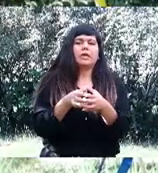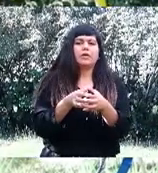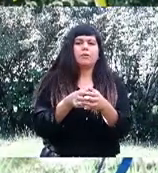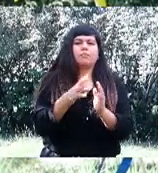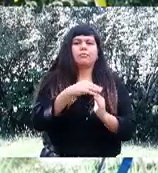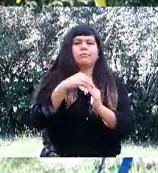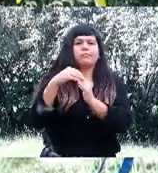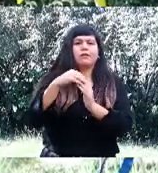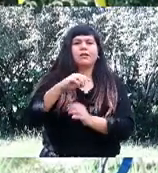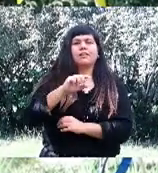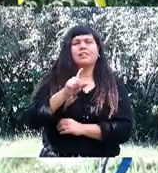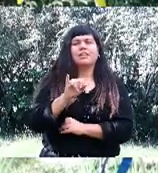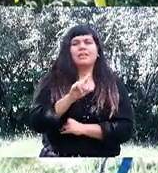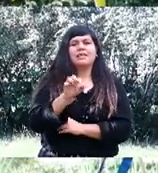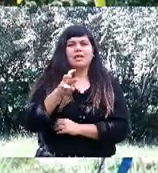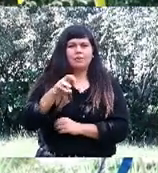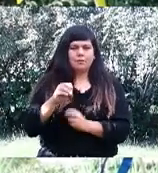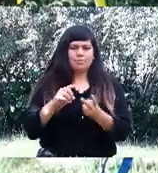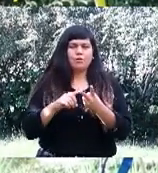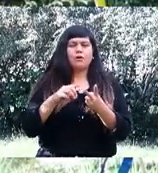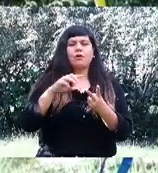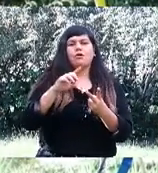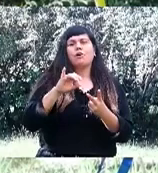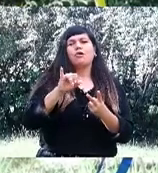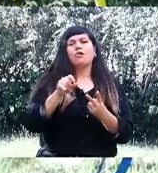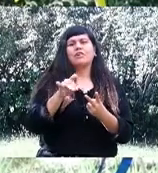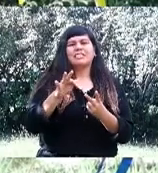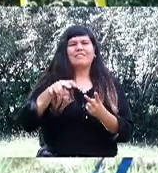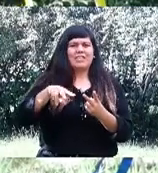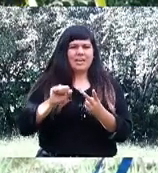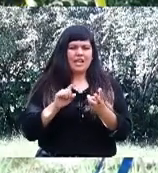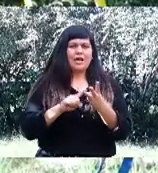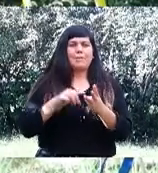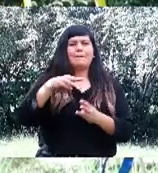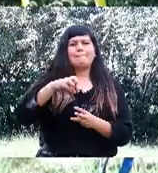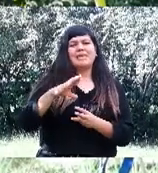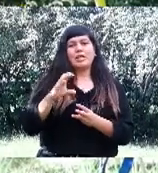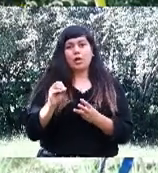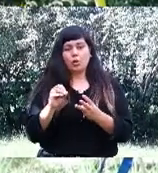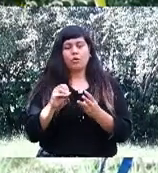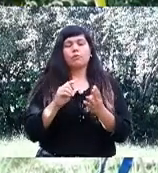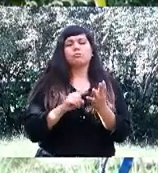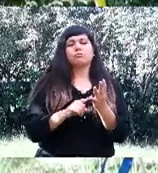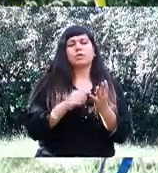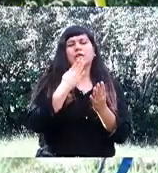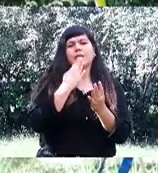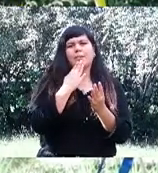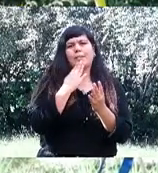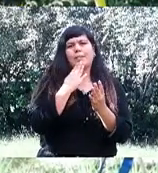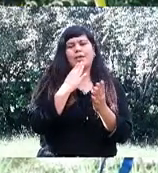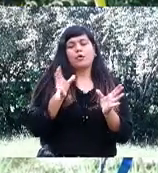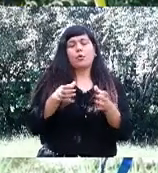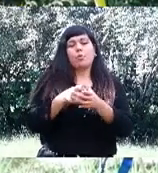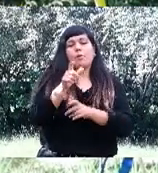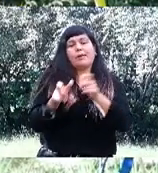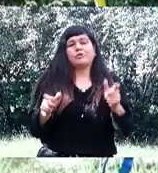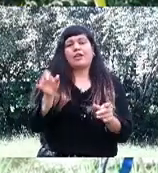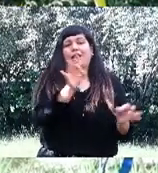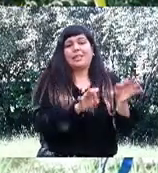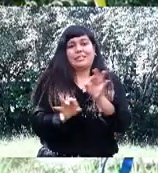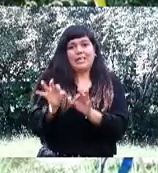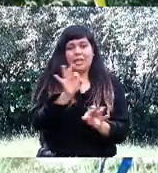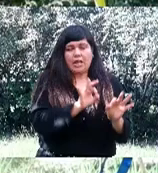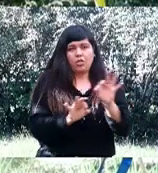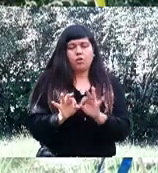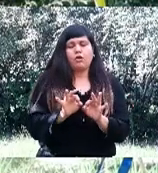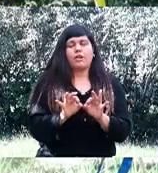liderado por Guillermo por Josefina eh Por mirco también y con todos y con todos los diseñadores que